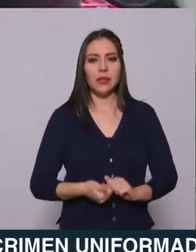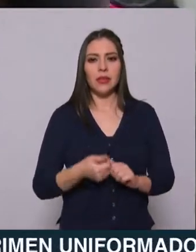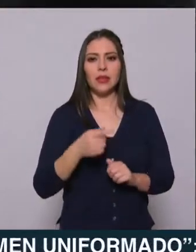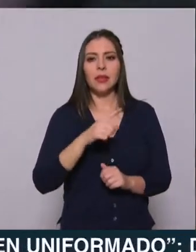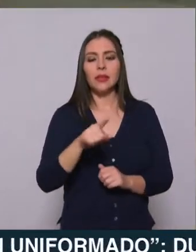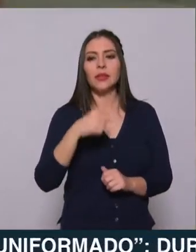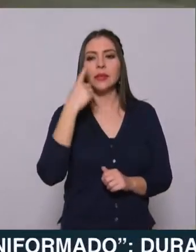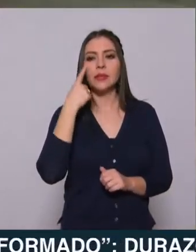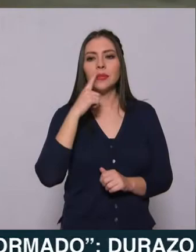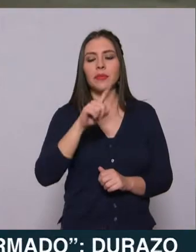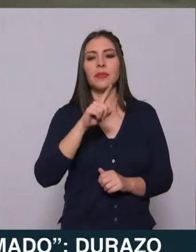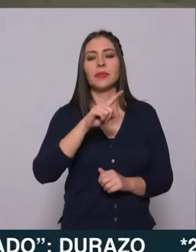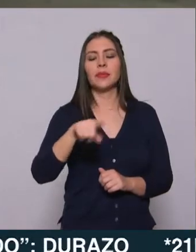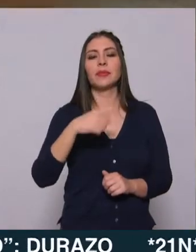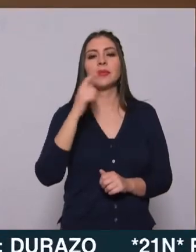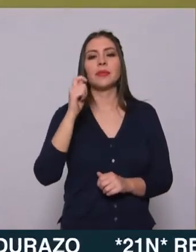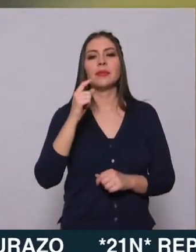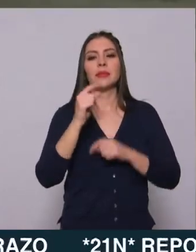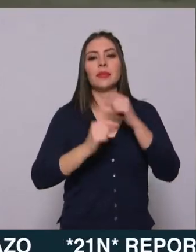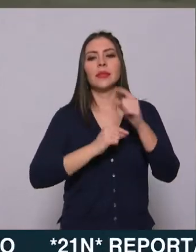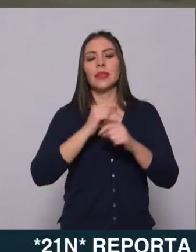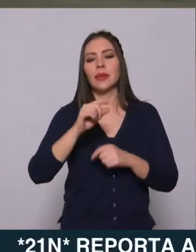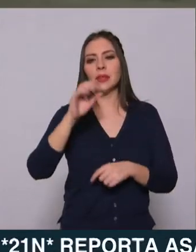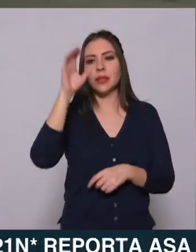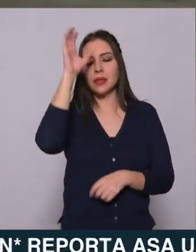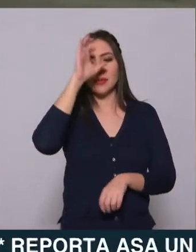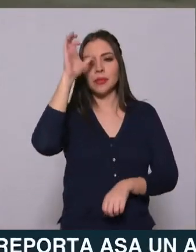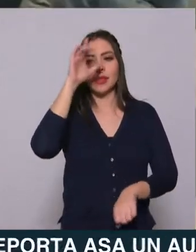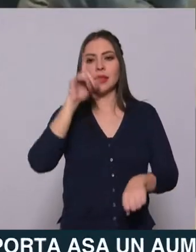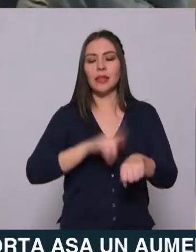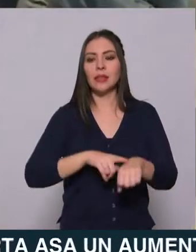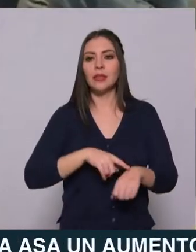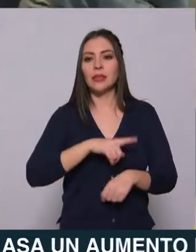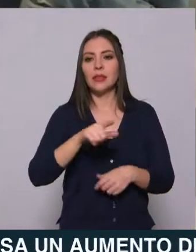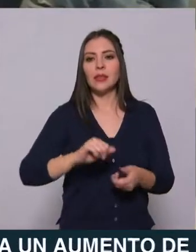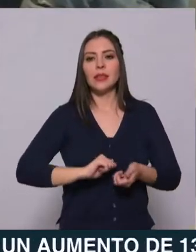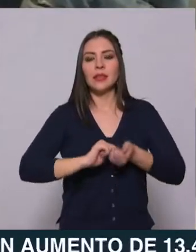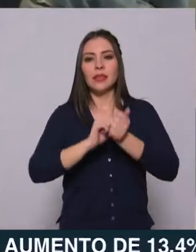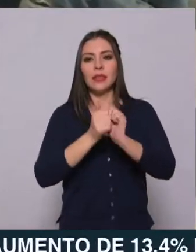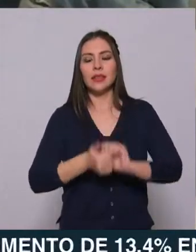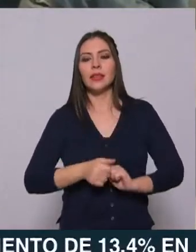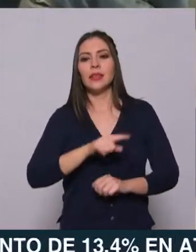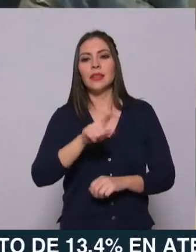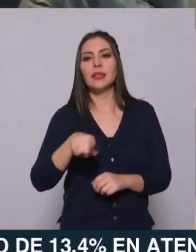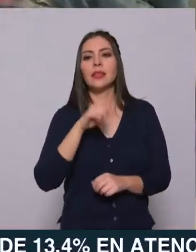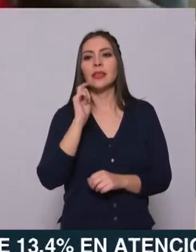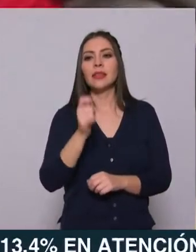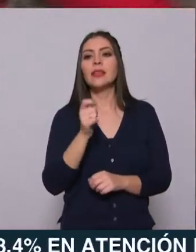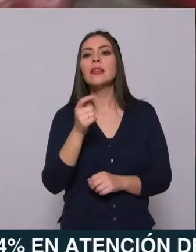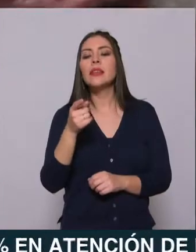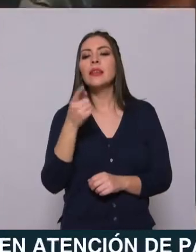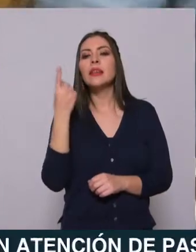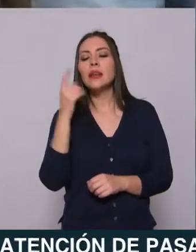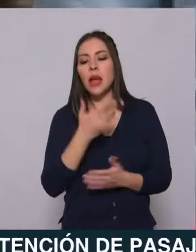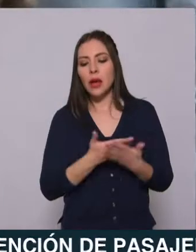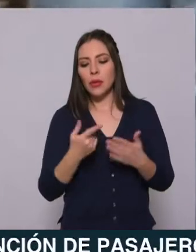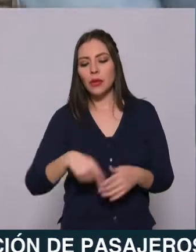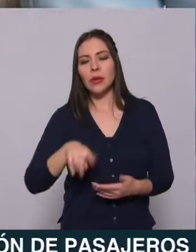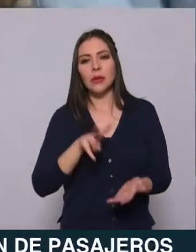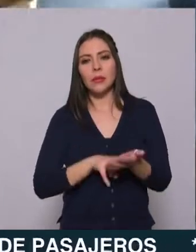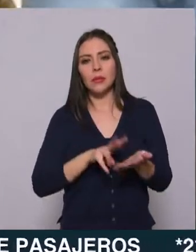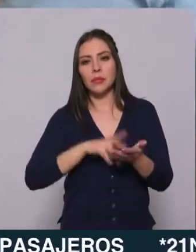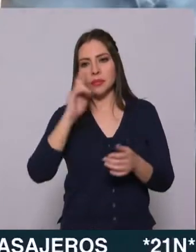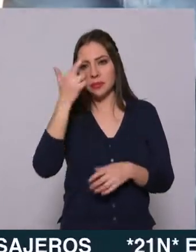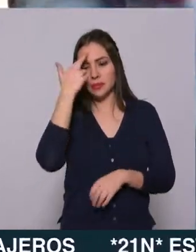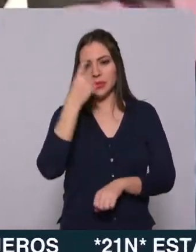los que viven, tanto cultural como económica y socialmente. Entonces creo que eso es lo que hoy vale la pena recordarlo hoy todos